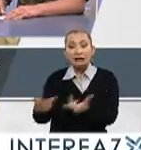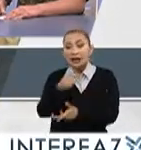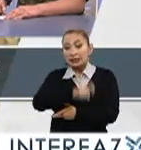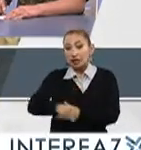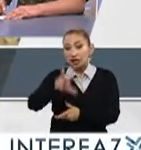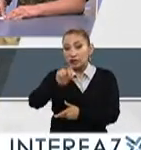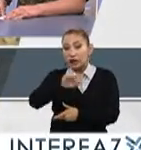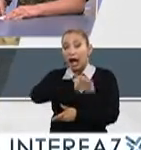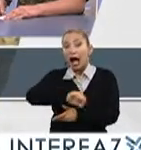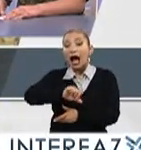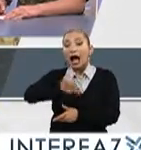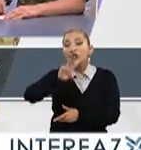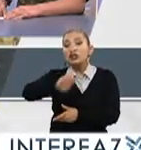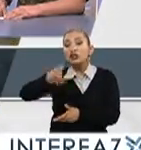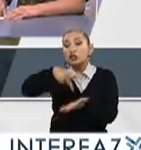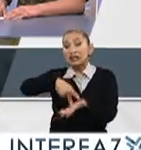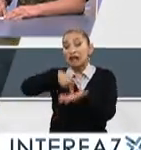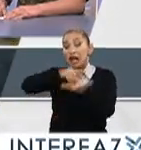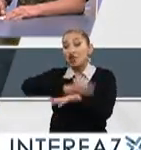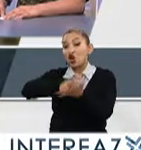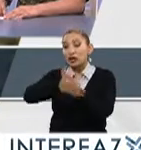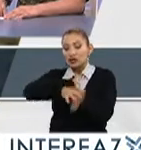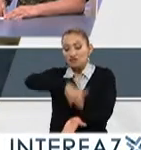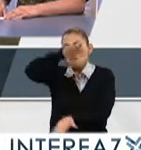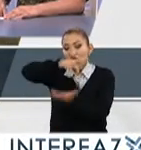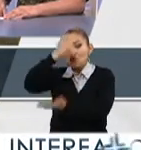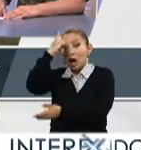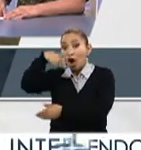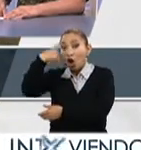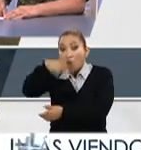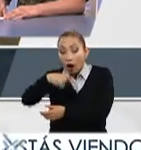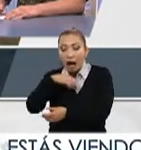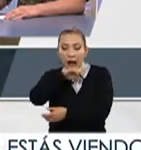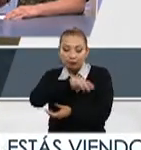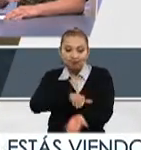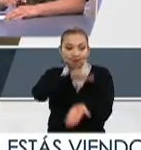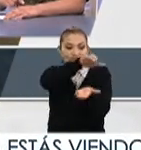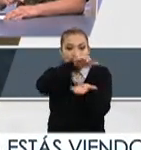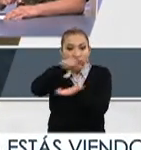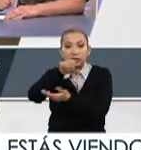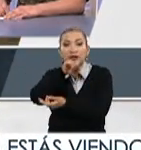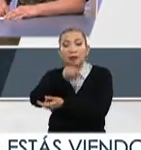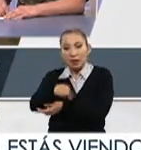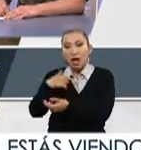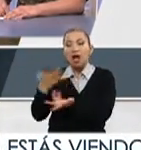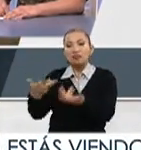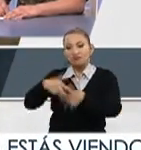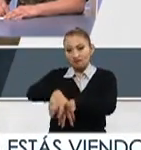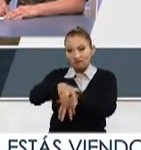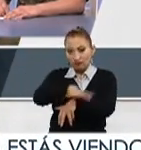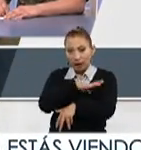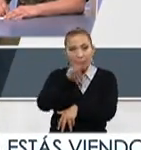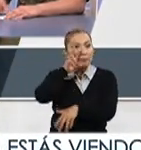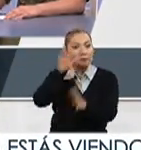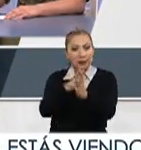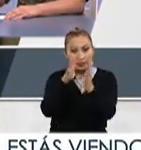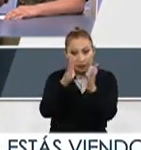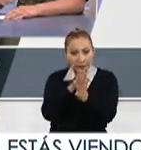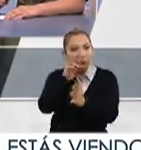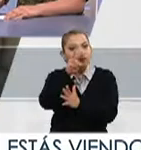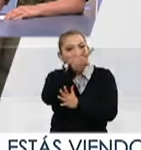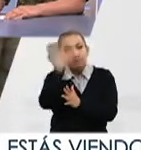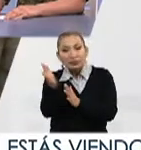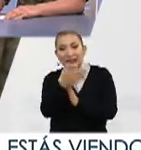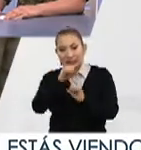de 180 a 200 kilos de tortillas por hora, y también estuvieron en el desfile, ¿no? Participando, y en